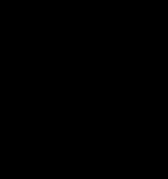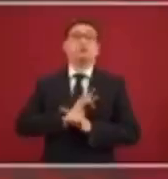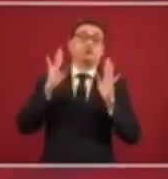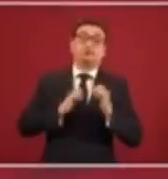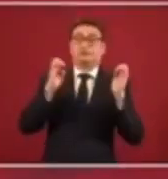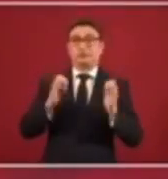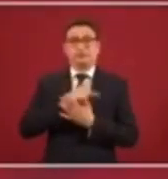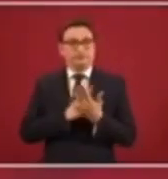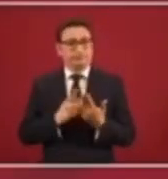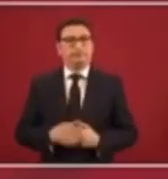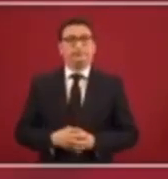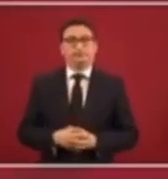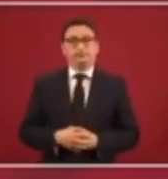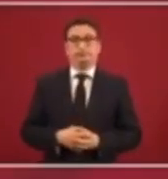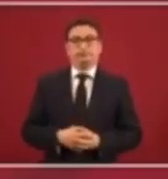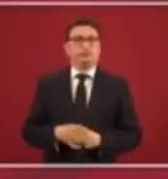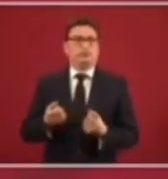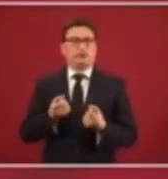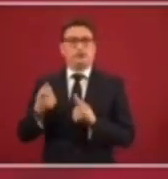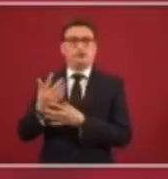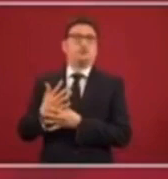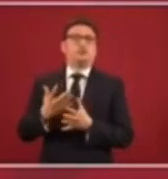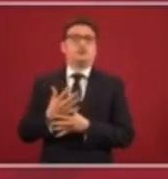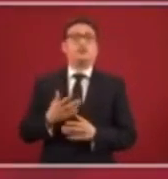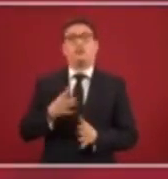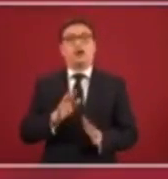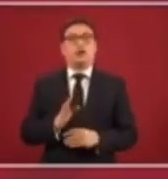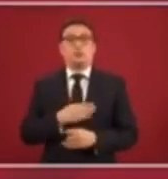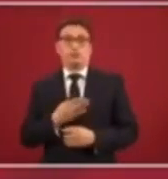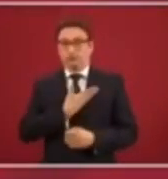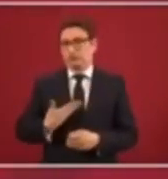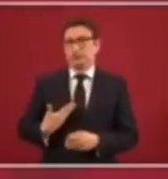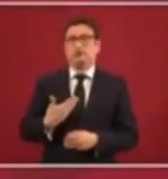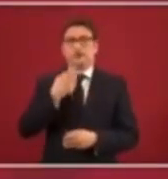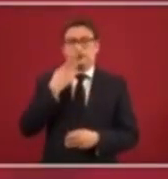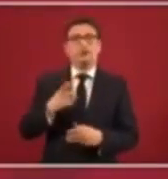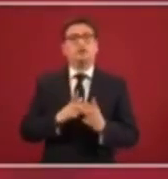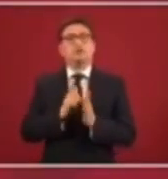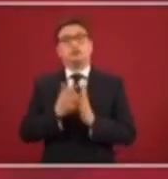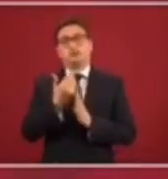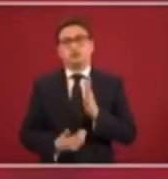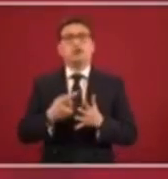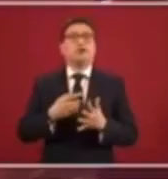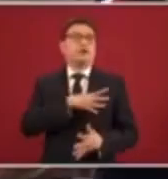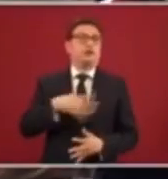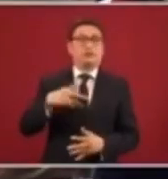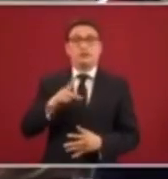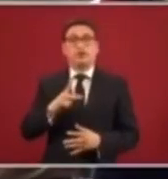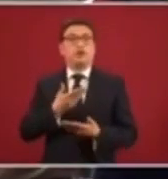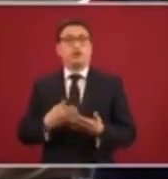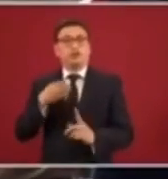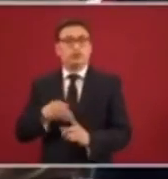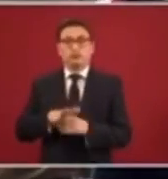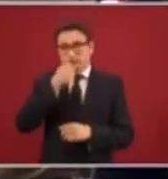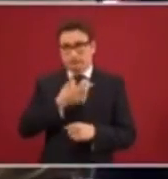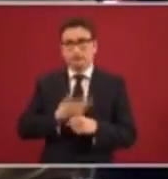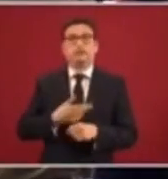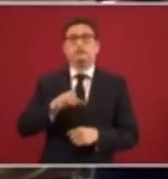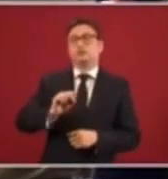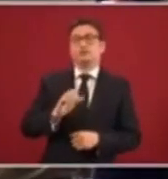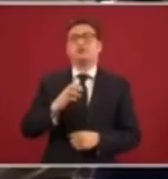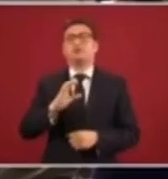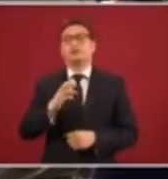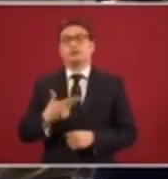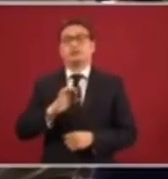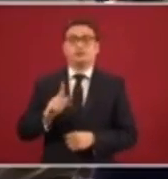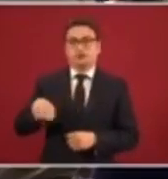recetas. Algunos pusieron, bueno, el presidente dio a conocer los lineamientos generales, pero ya en esta semana el secretario de Hacienda